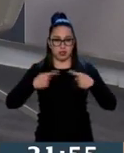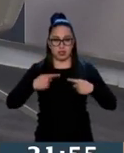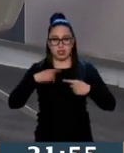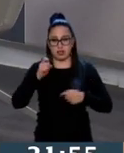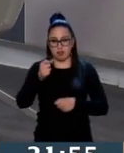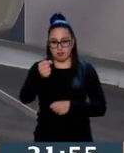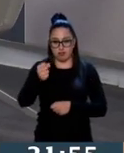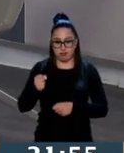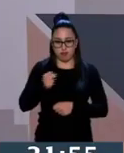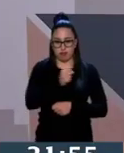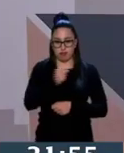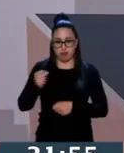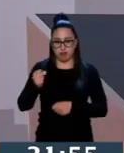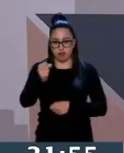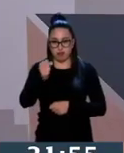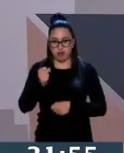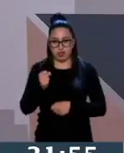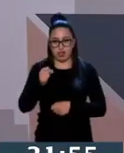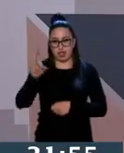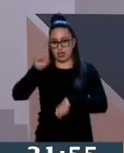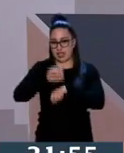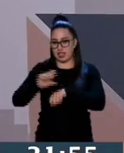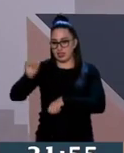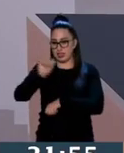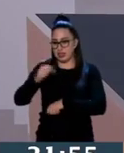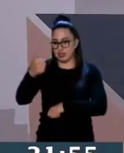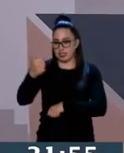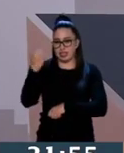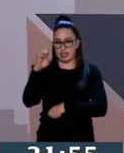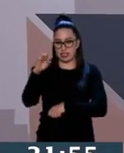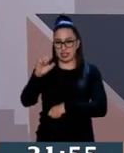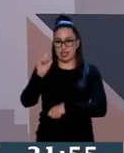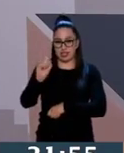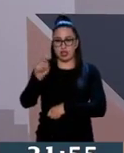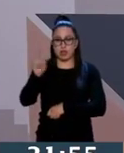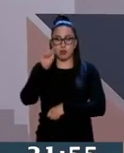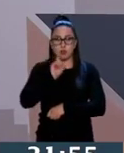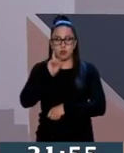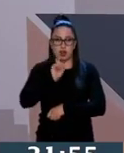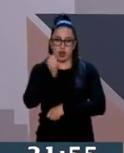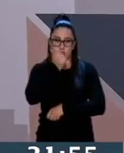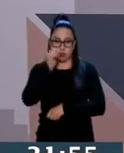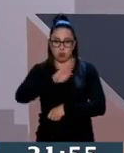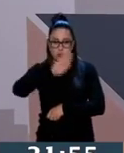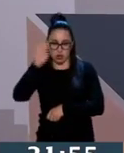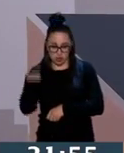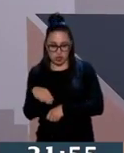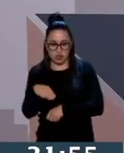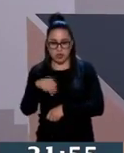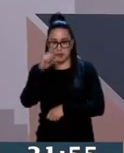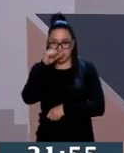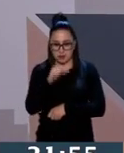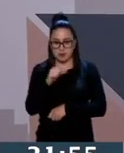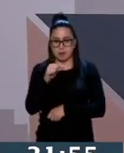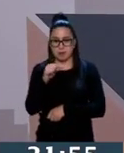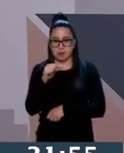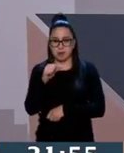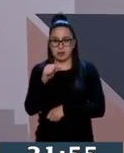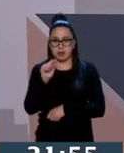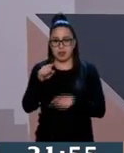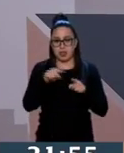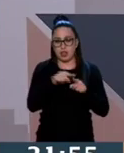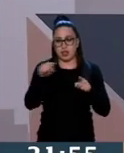conductor, del sábado 6 de enero, donde muere este estudiante en la